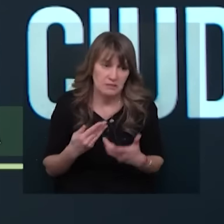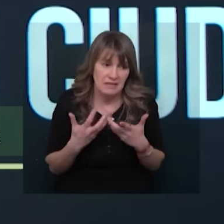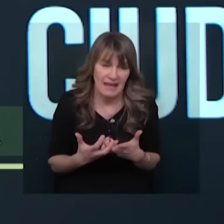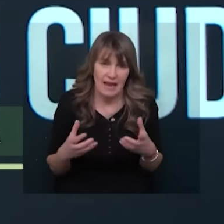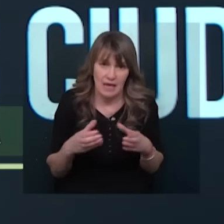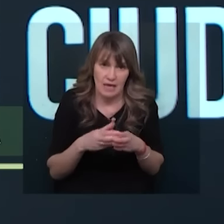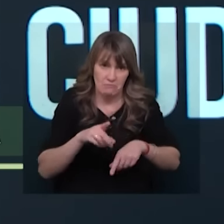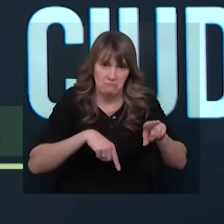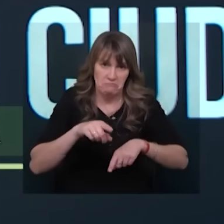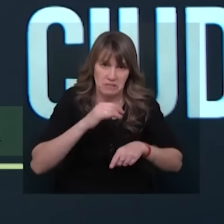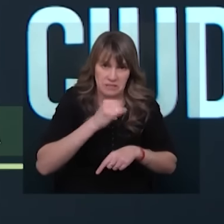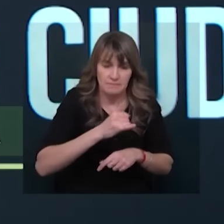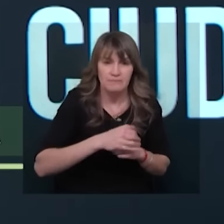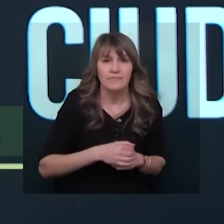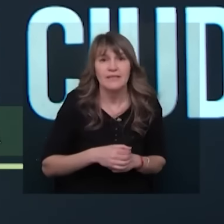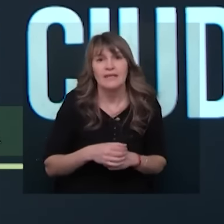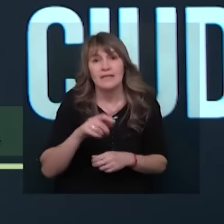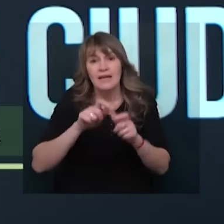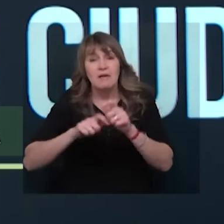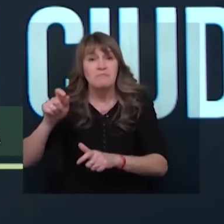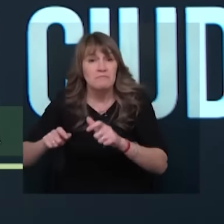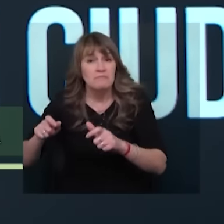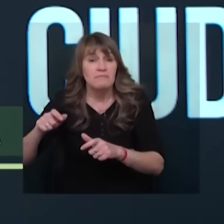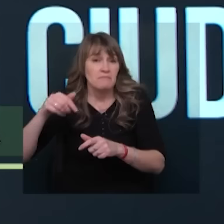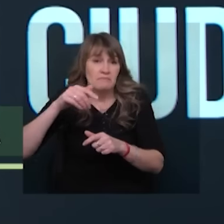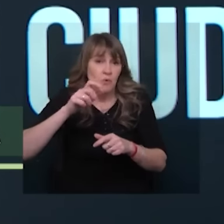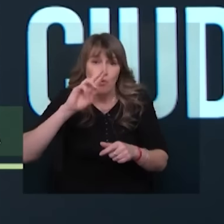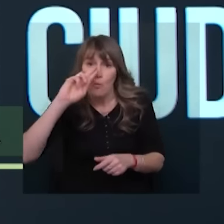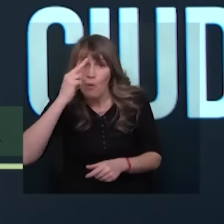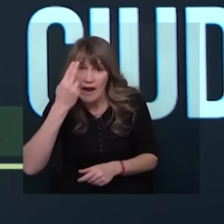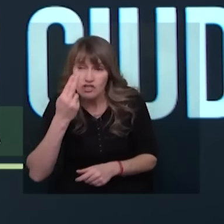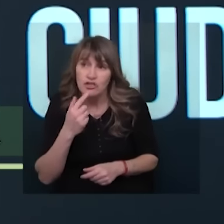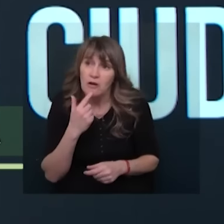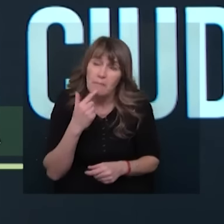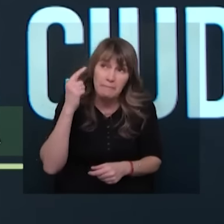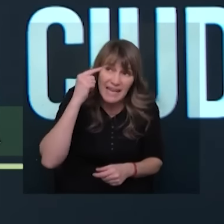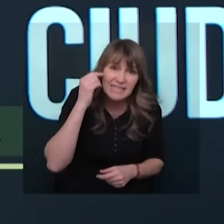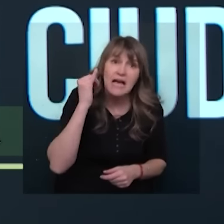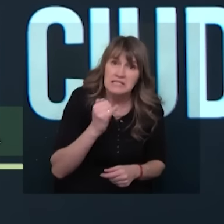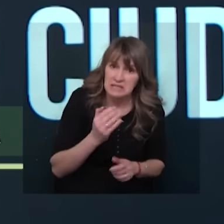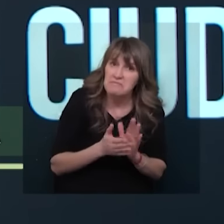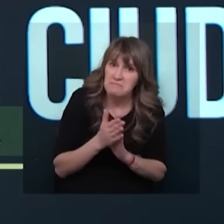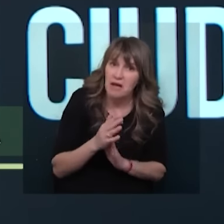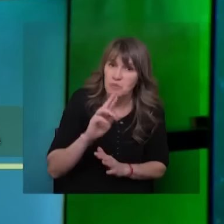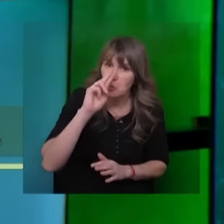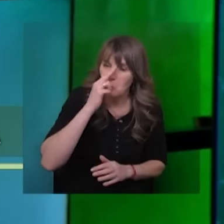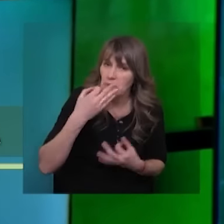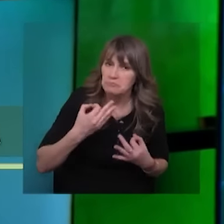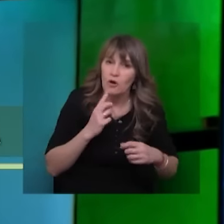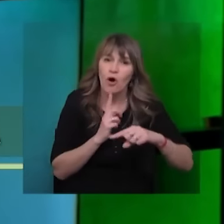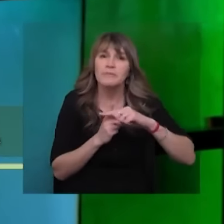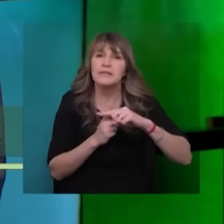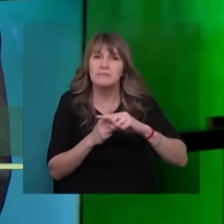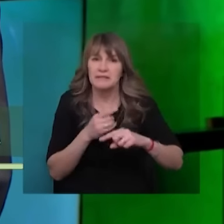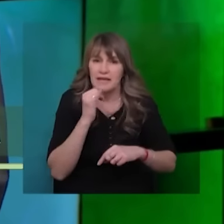equipo y que la ciudadanía es muy optimista en cuanto al desempeño que tendrá la selección en esta copa América claro los que dicen campeón y